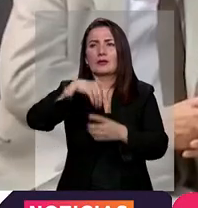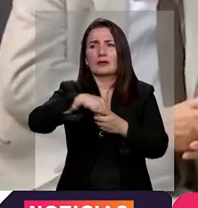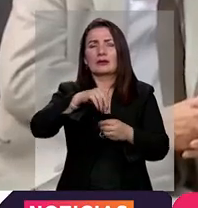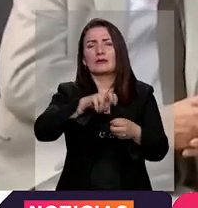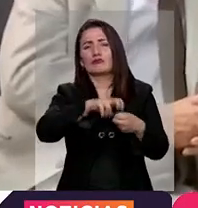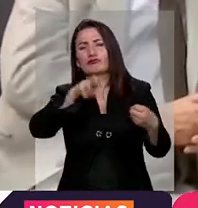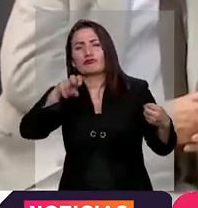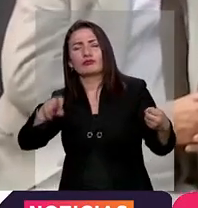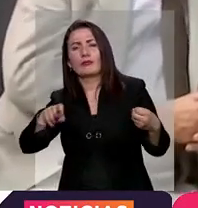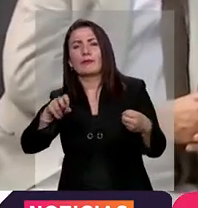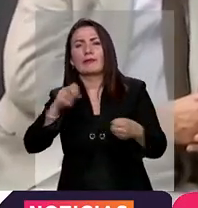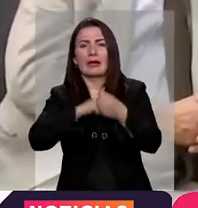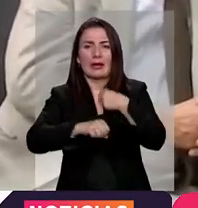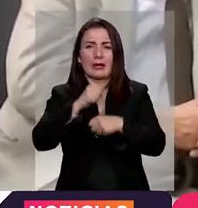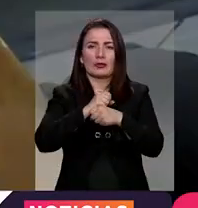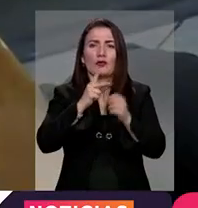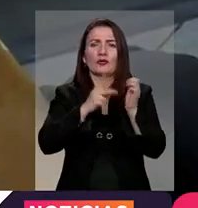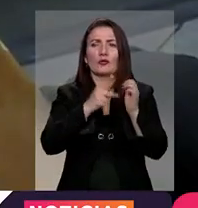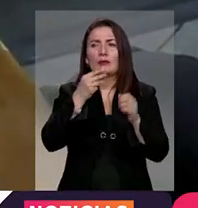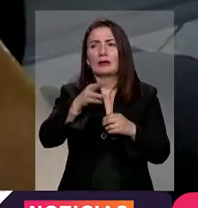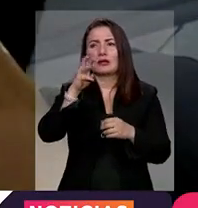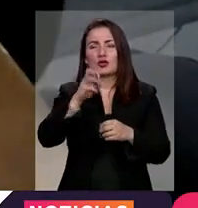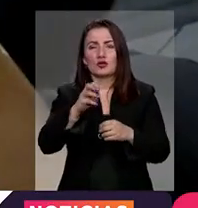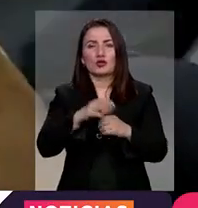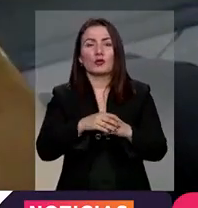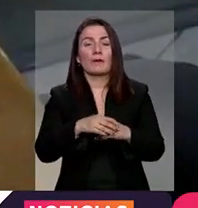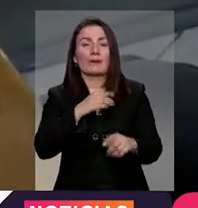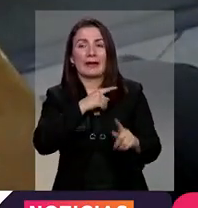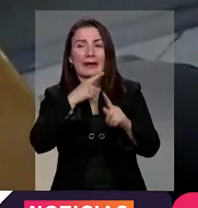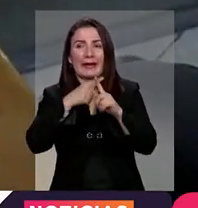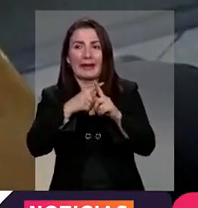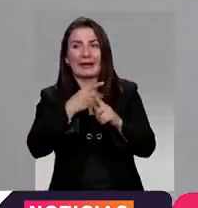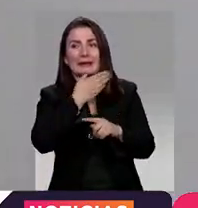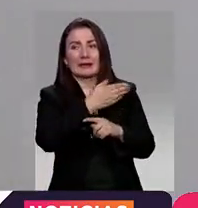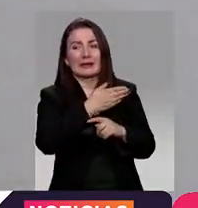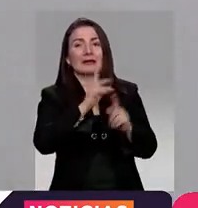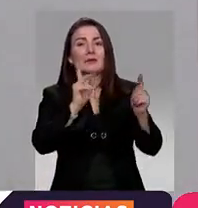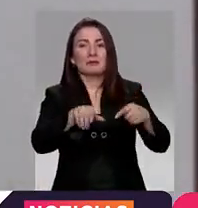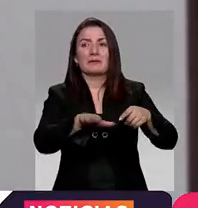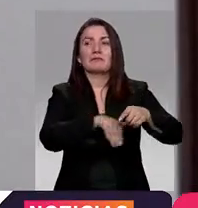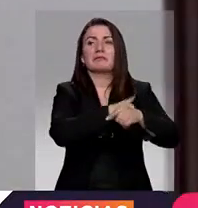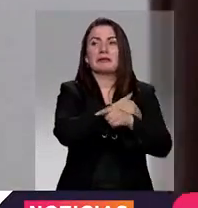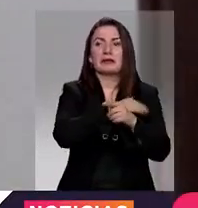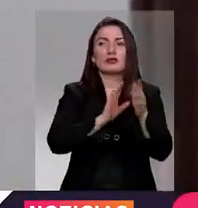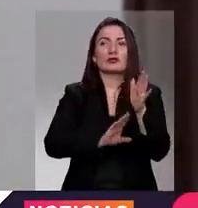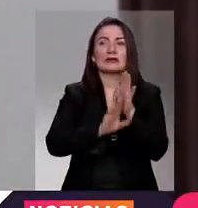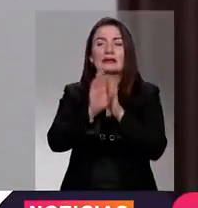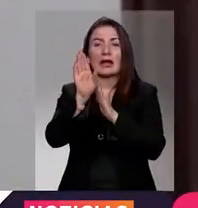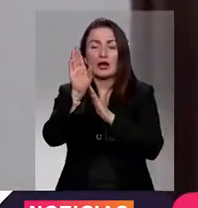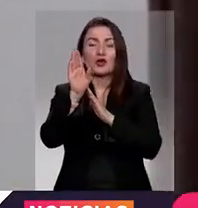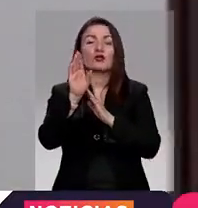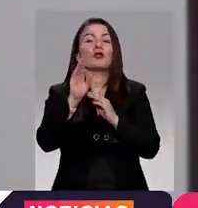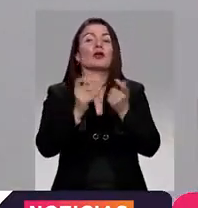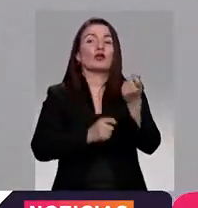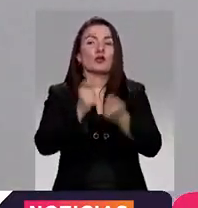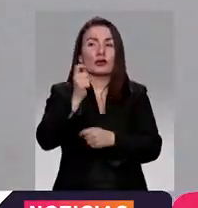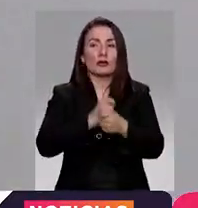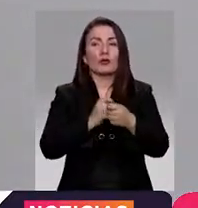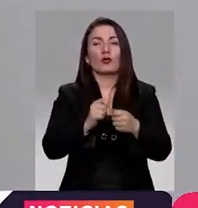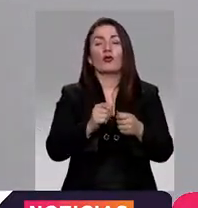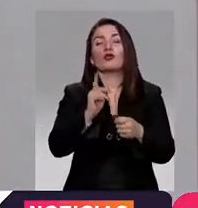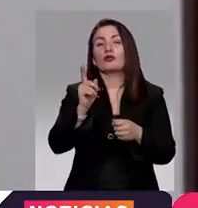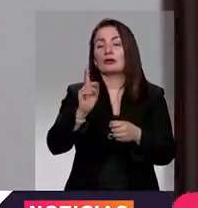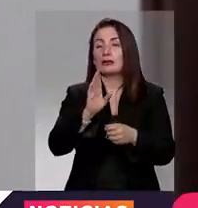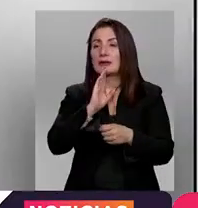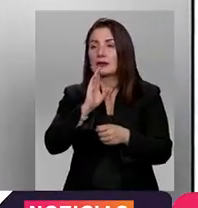retiró del mismo en el año 2018. El ex senador también fue ministro de Desarrollo Económico en los años 80 durante el gobierno